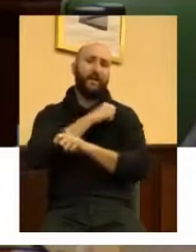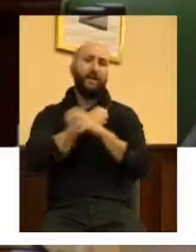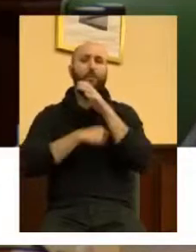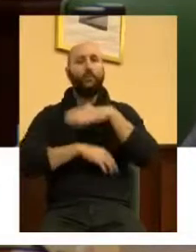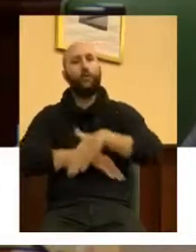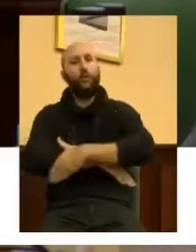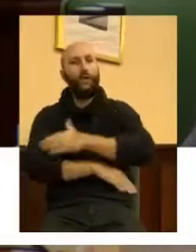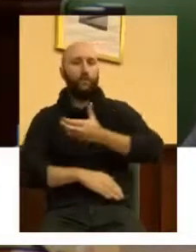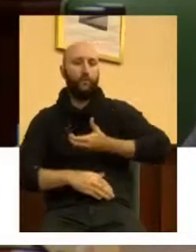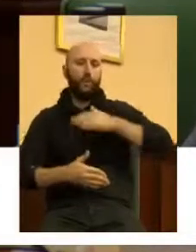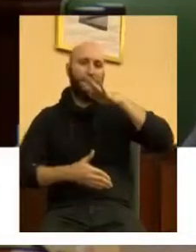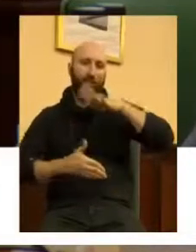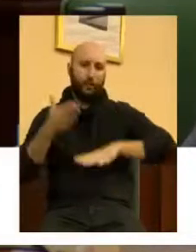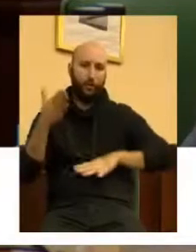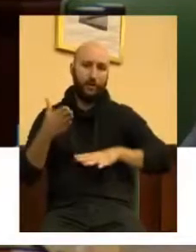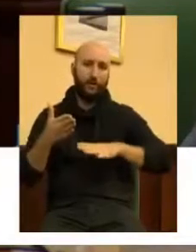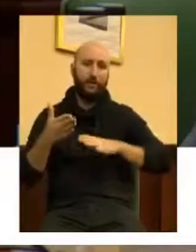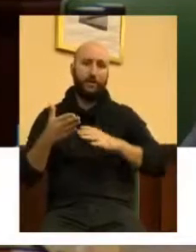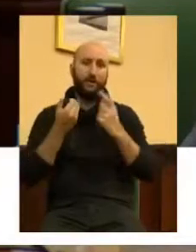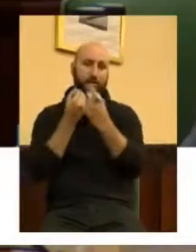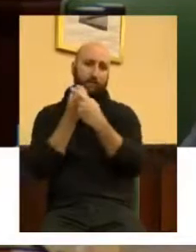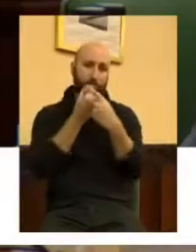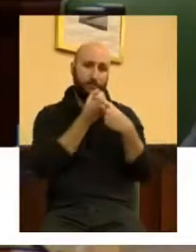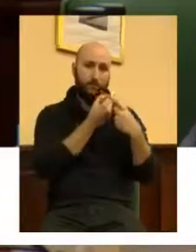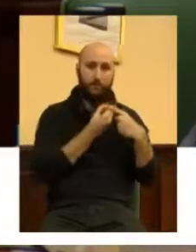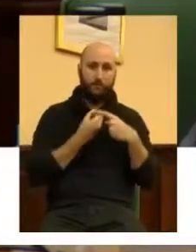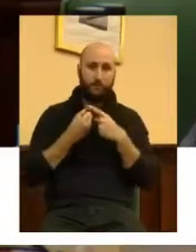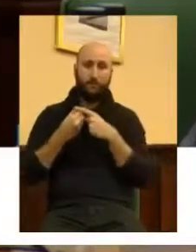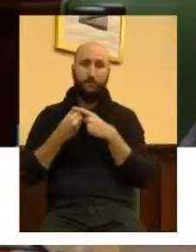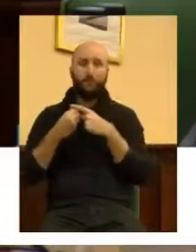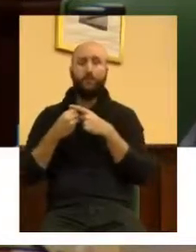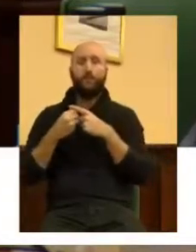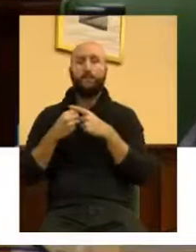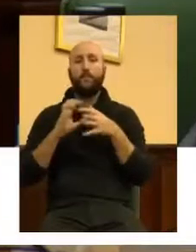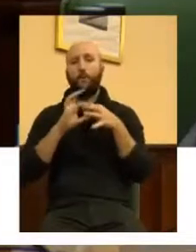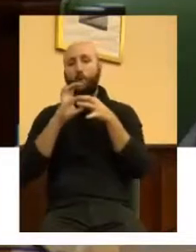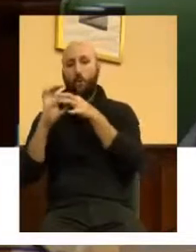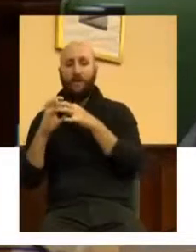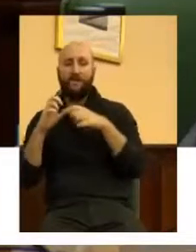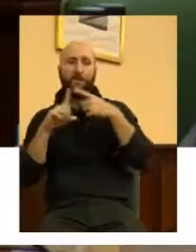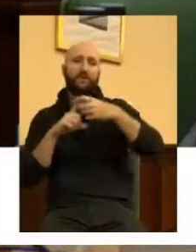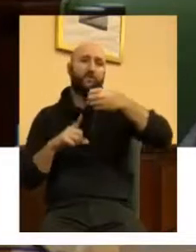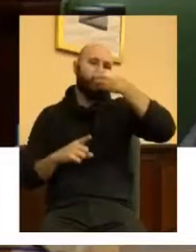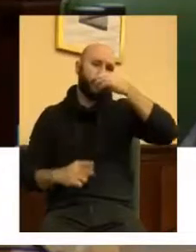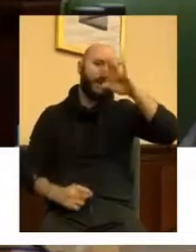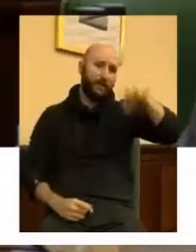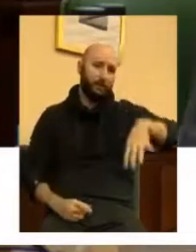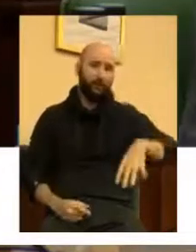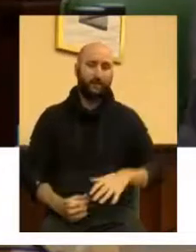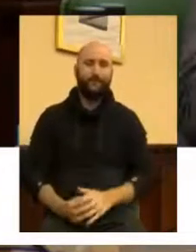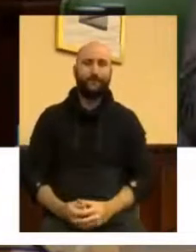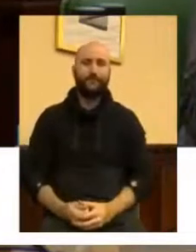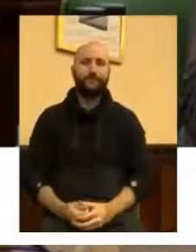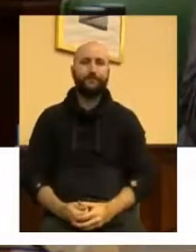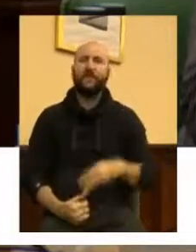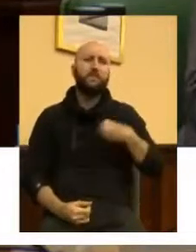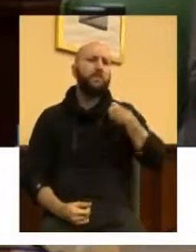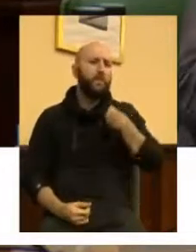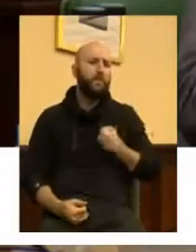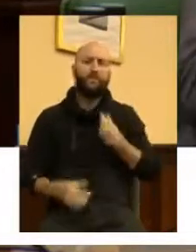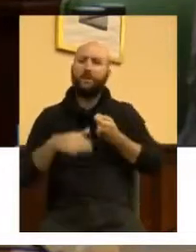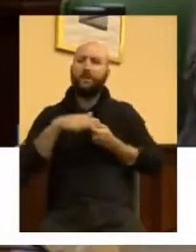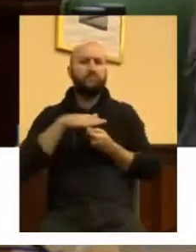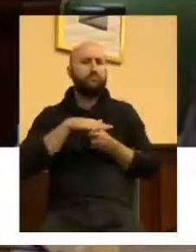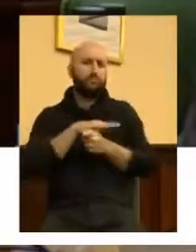de Barcelona, formado por los comunes y el Partido Socialista de Cataluña. Exactamente